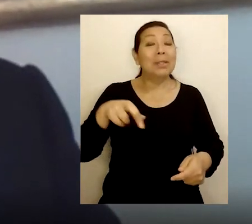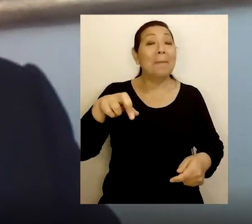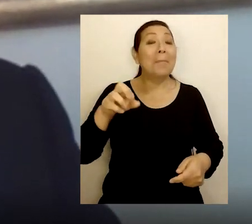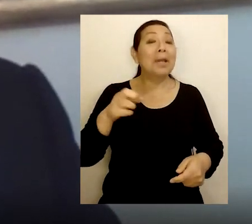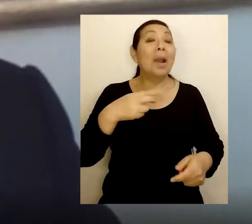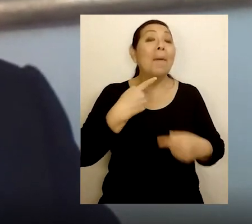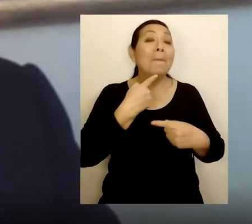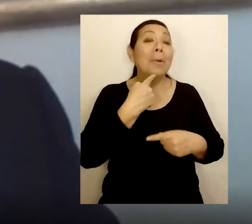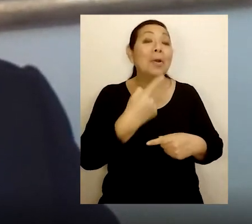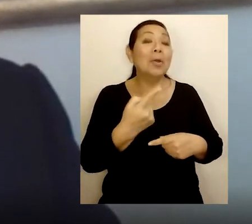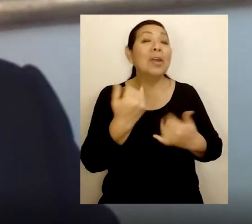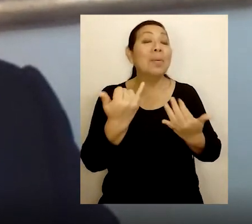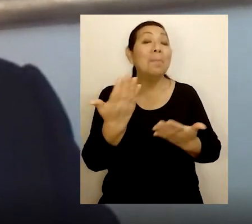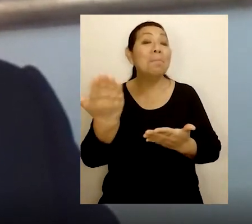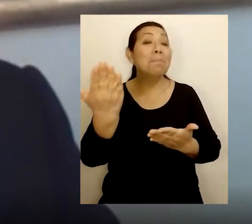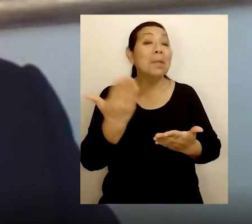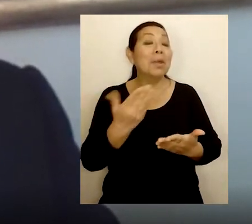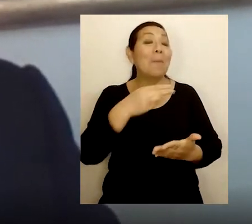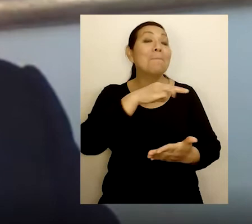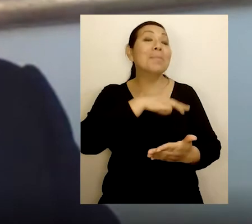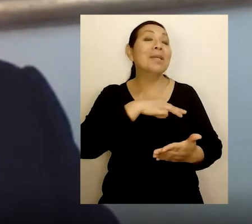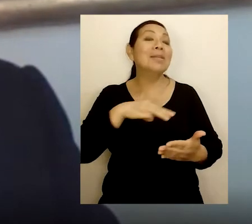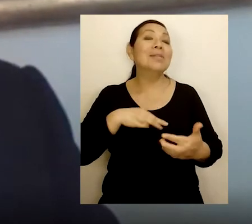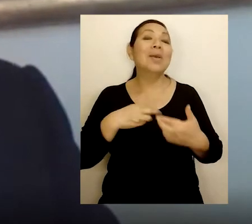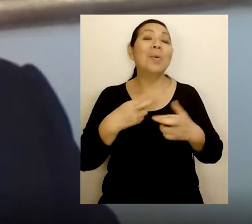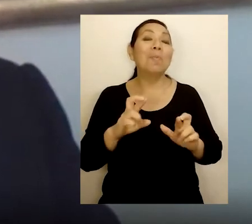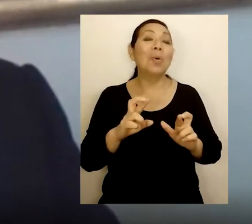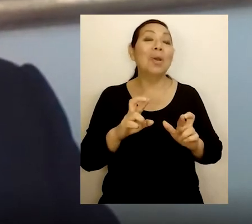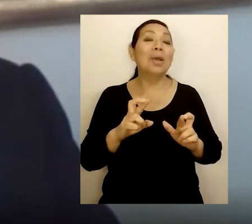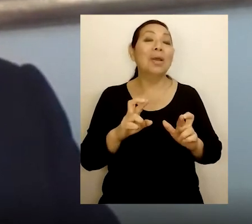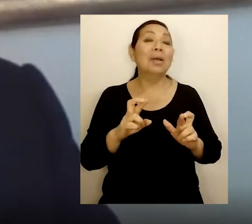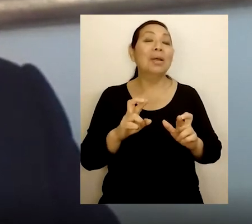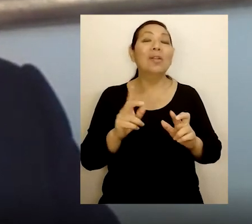para pronunciarse sobre pedidos del Ministerio Público